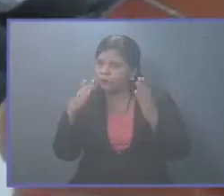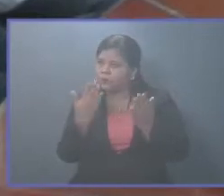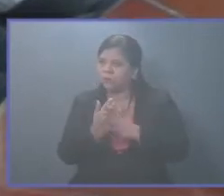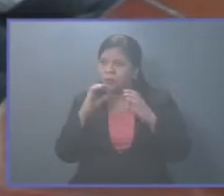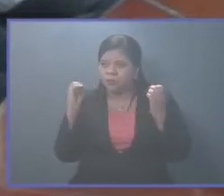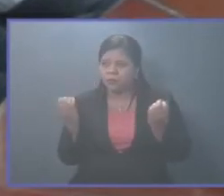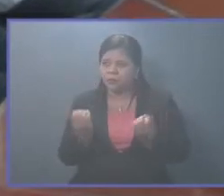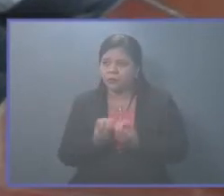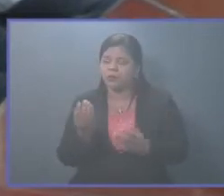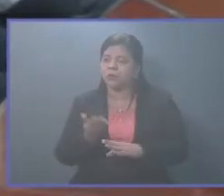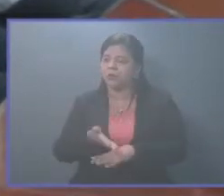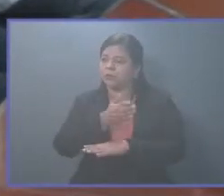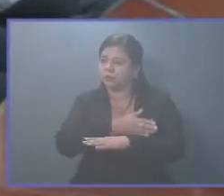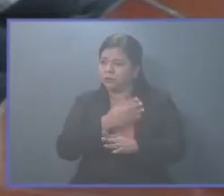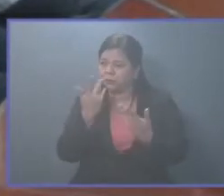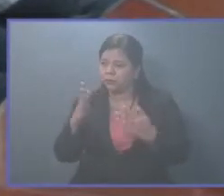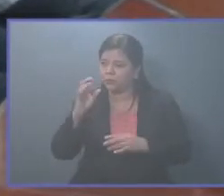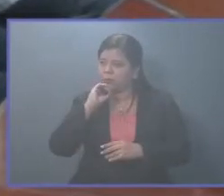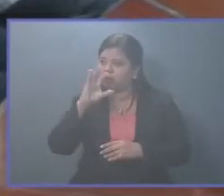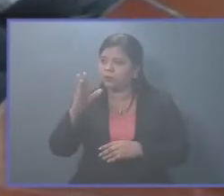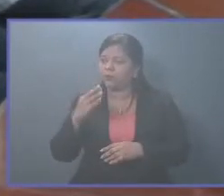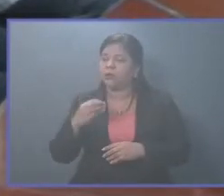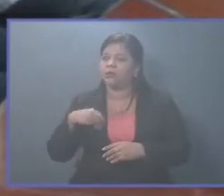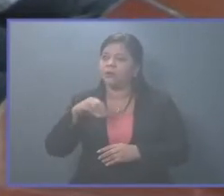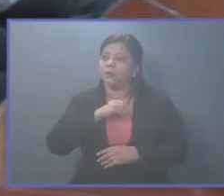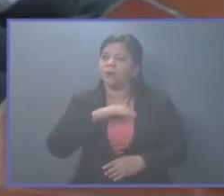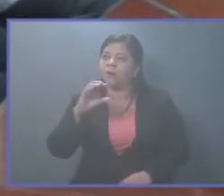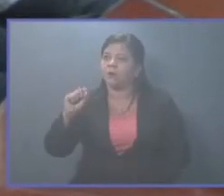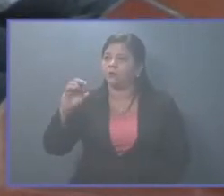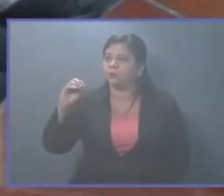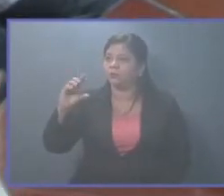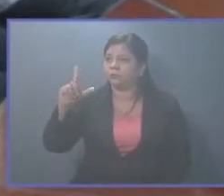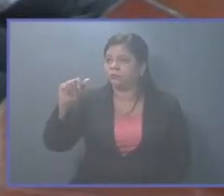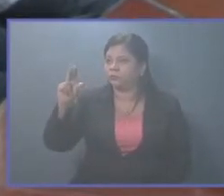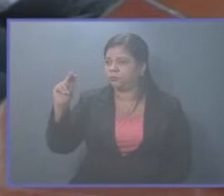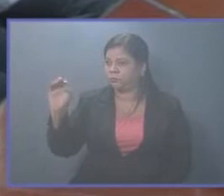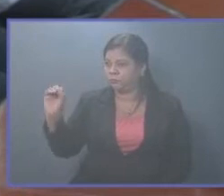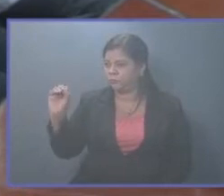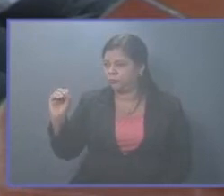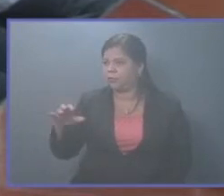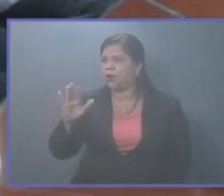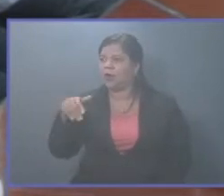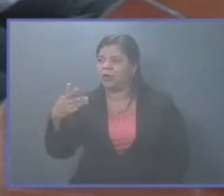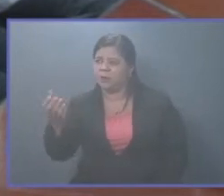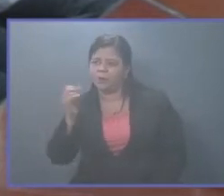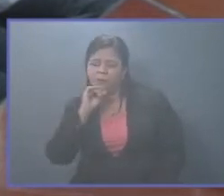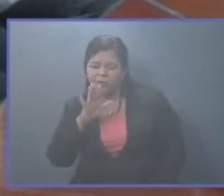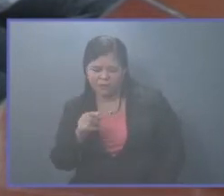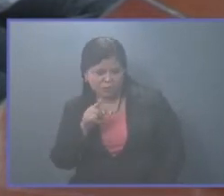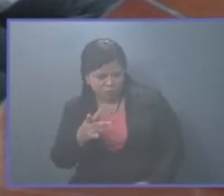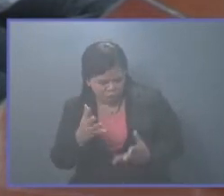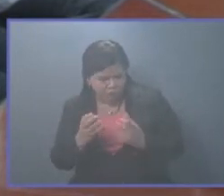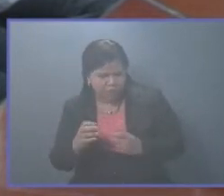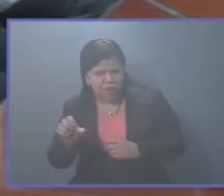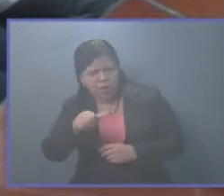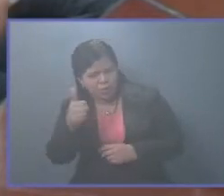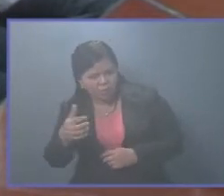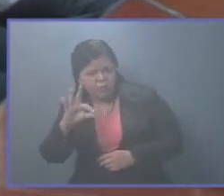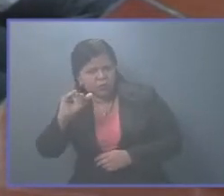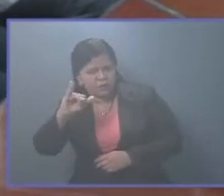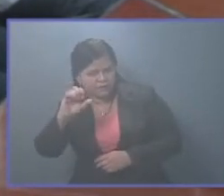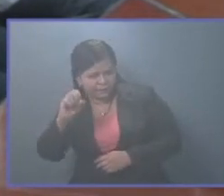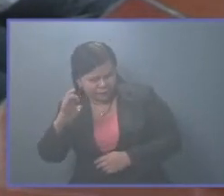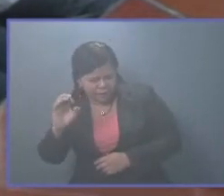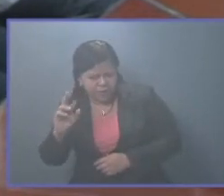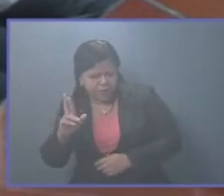que comentaba el doctor Solano Leiva. Y si después me dicen, mire, y se quiere poner también la de Pfizer, también